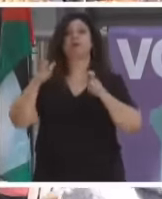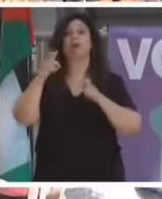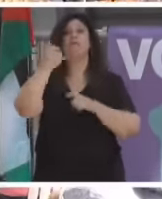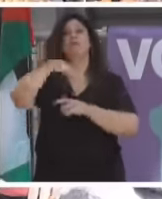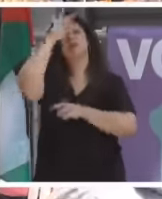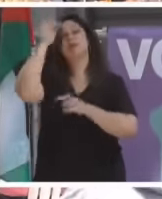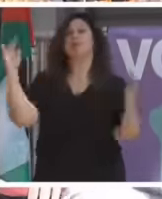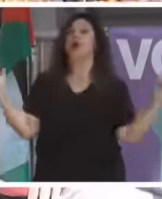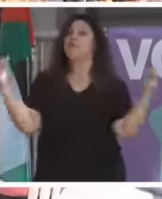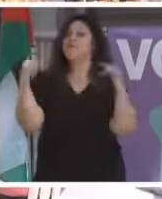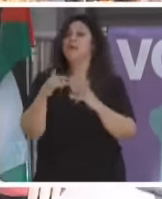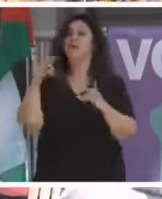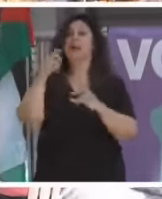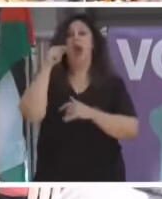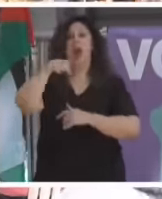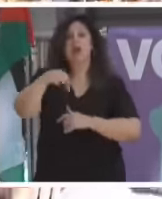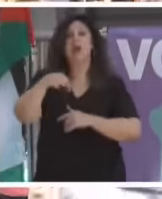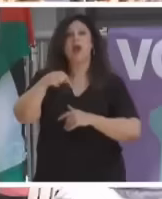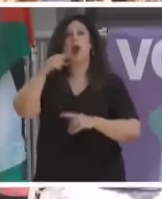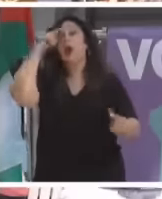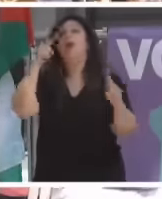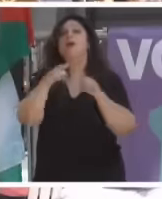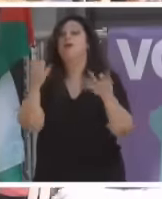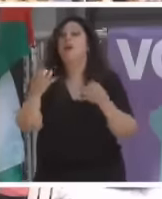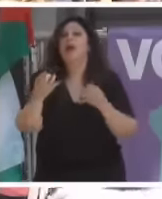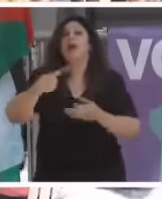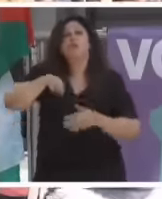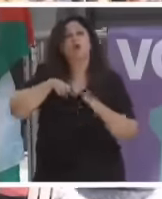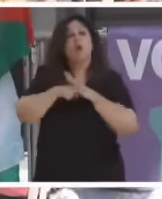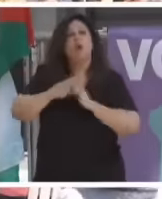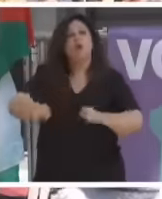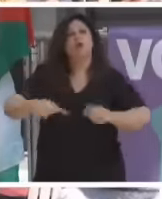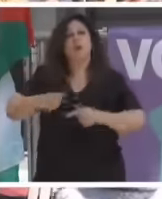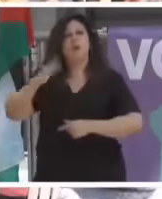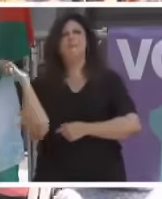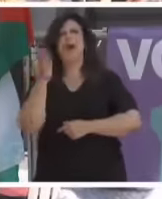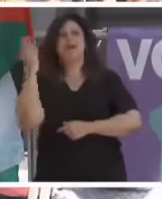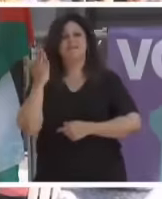recursos naturales, a costa de lo que es de todas y de todos.